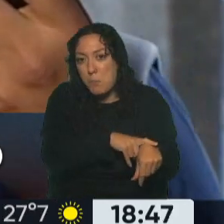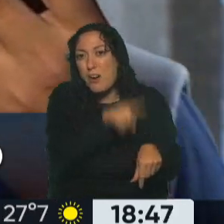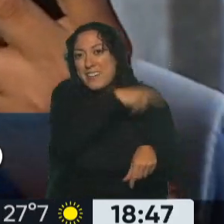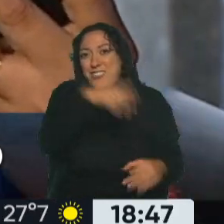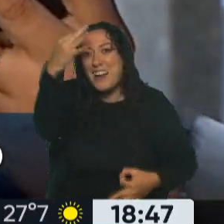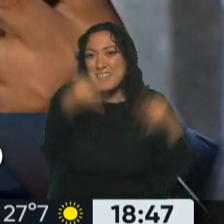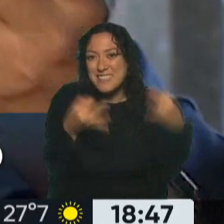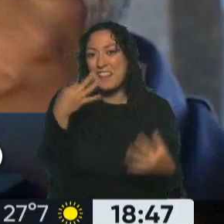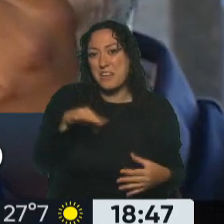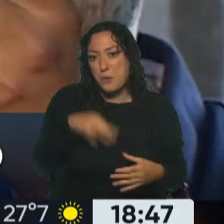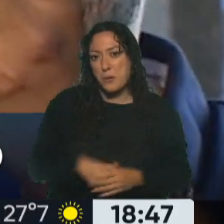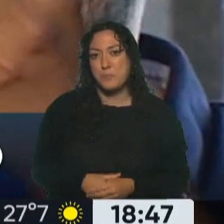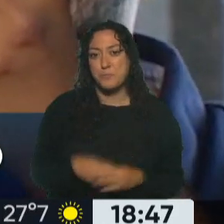analizar.